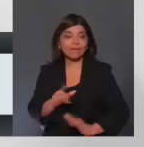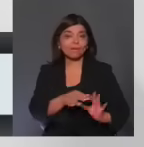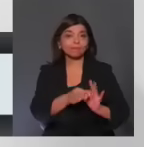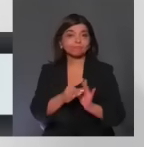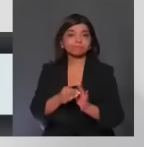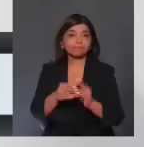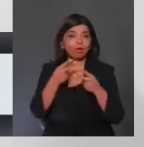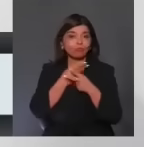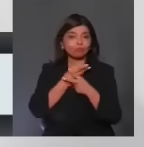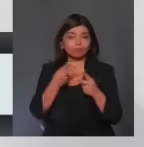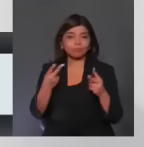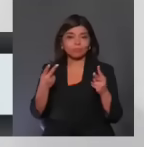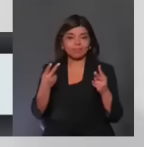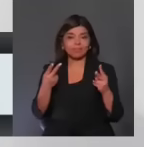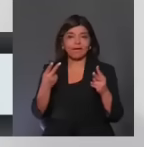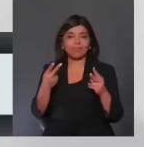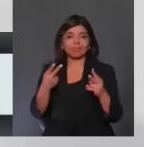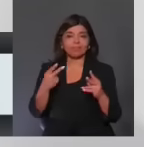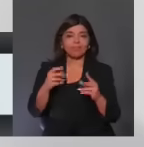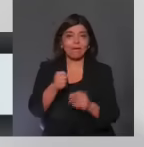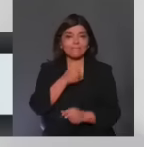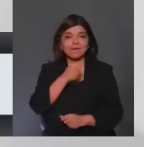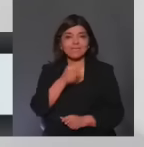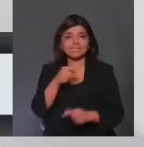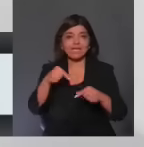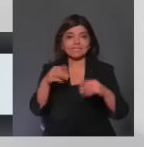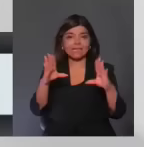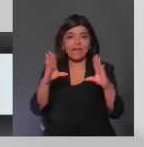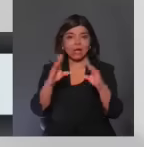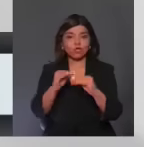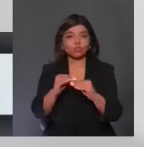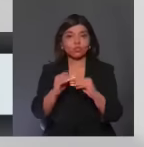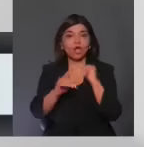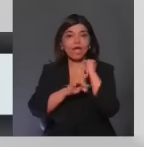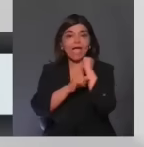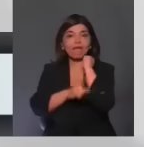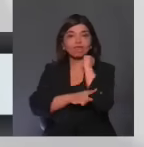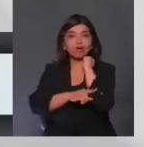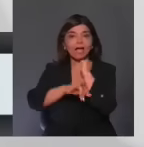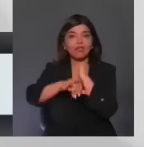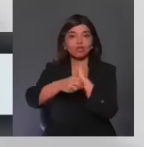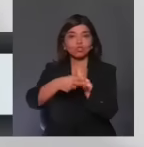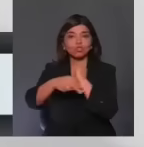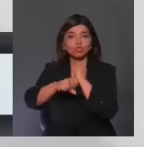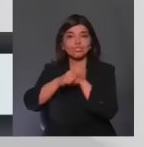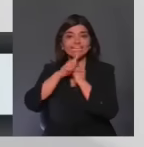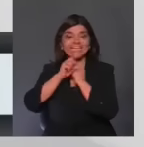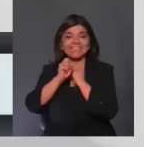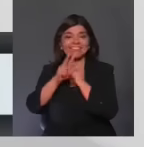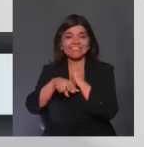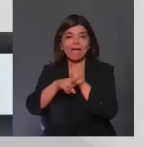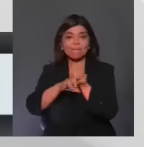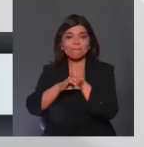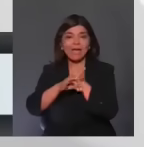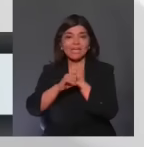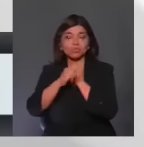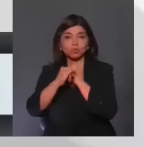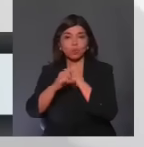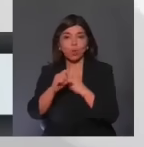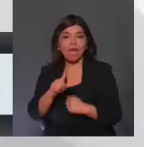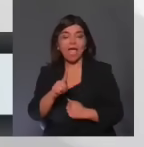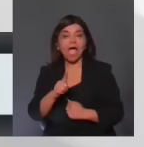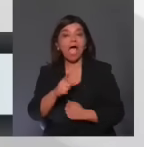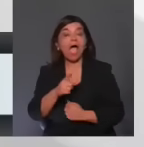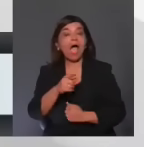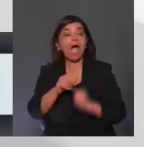de prensa emitido esta noche por el abogado Jonathan Valenzuela Saldías, abogado del presidente de la República,